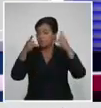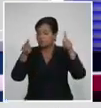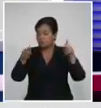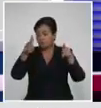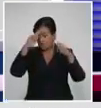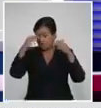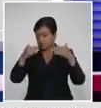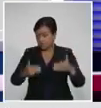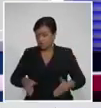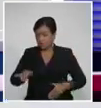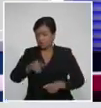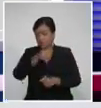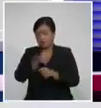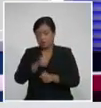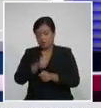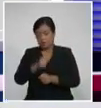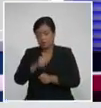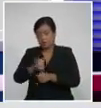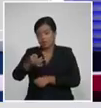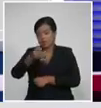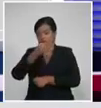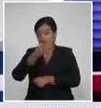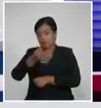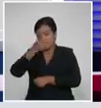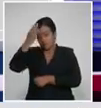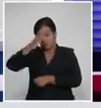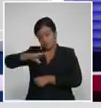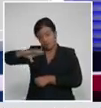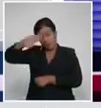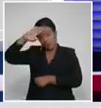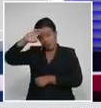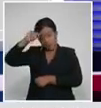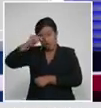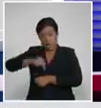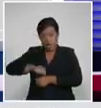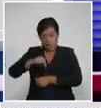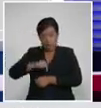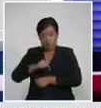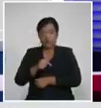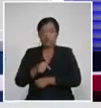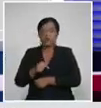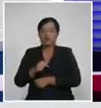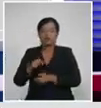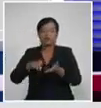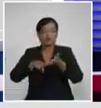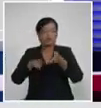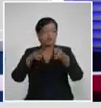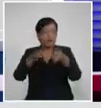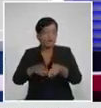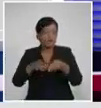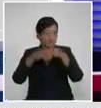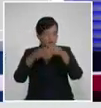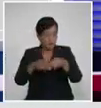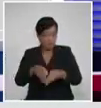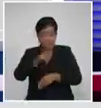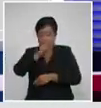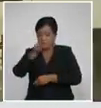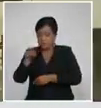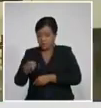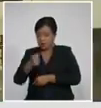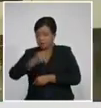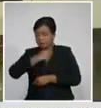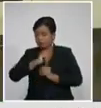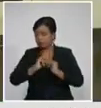trabajadores del sector biofarmacéutico cubano. Nos trasladamos hasta Granma y allí nuestros corresponsales nos amplían.